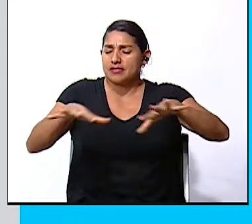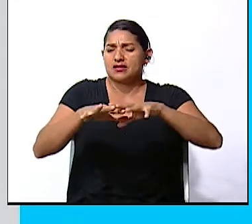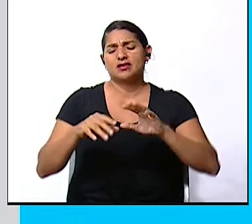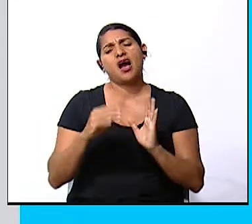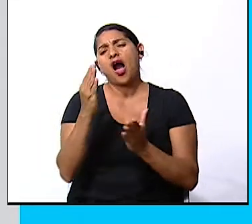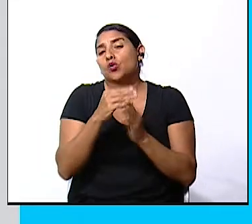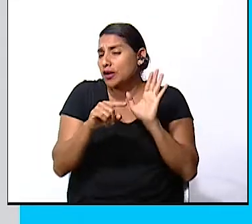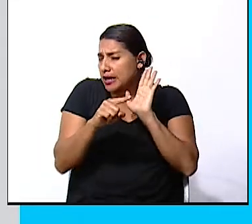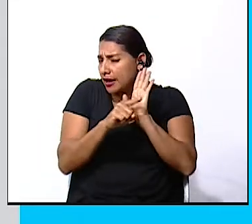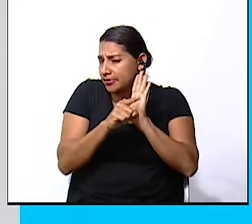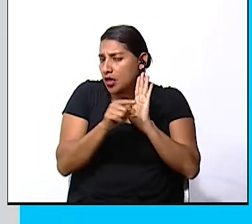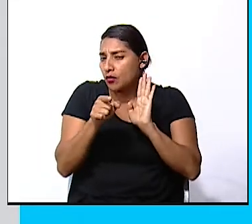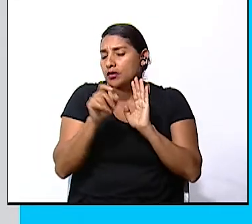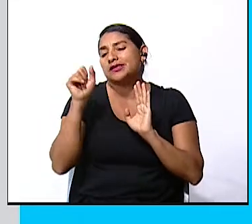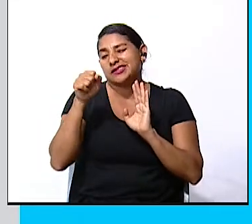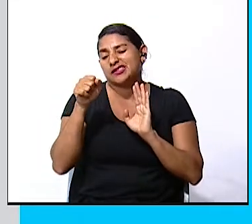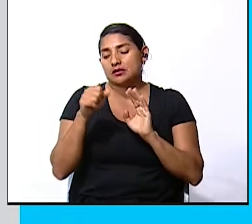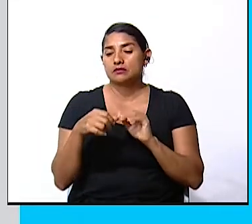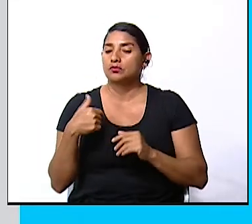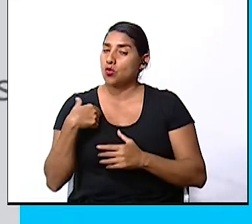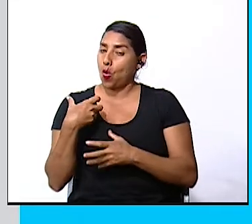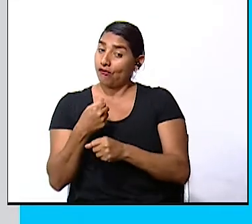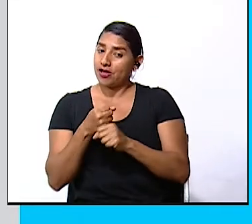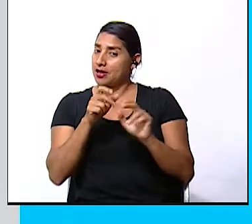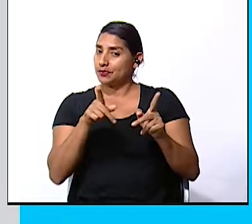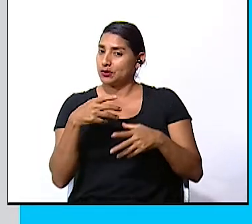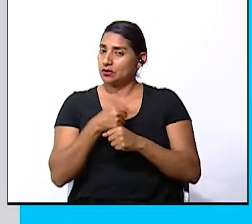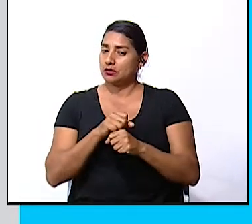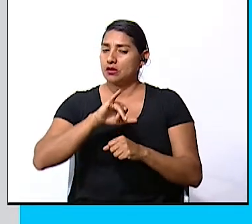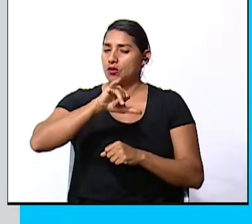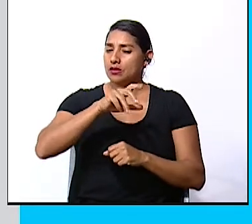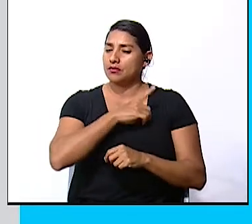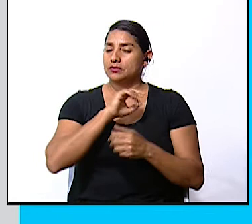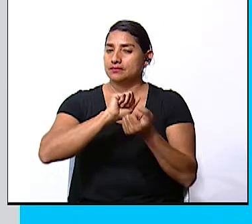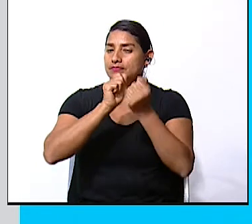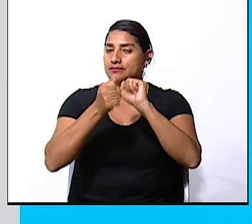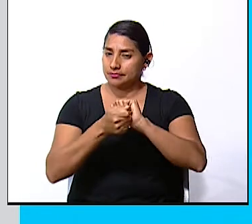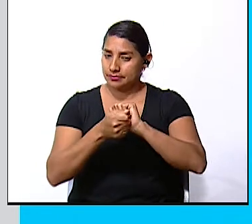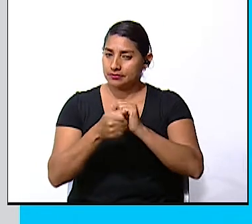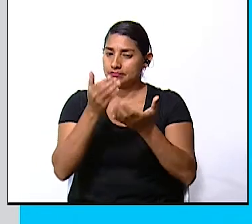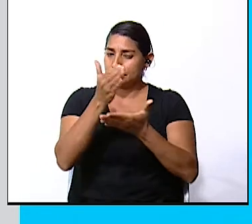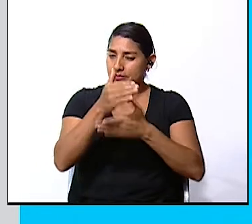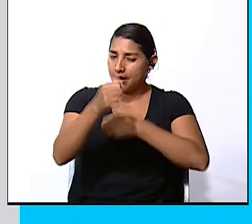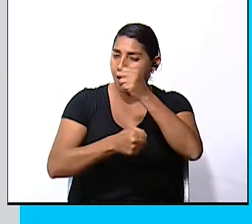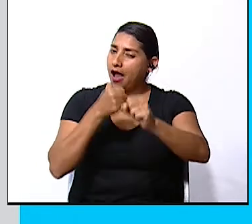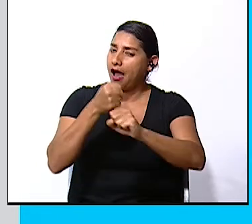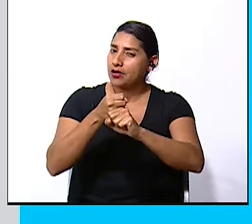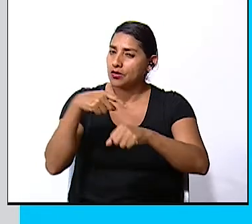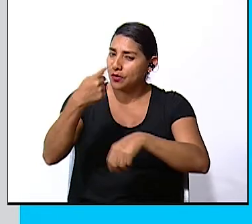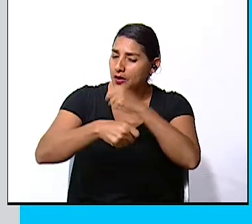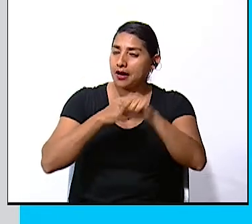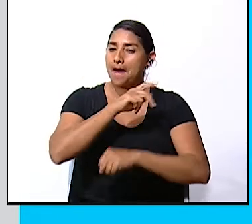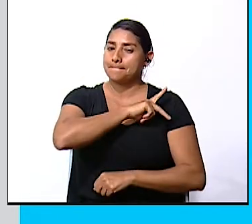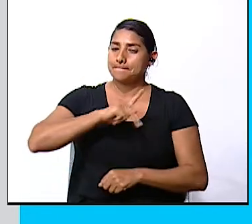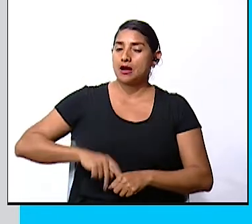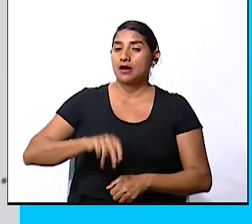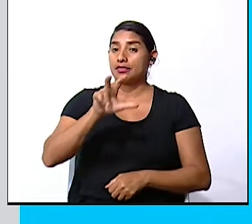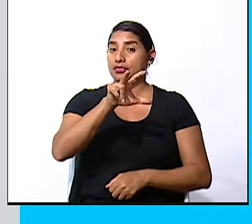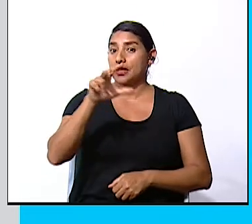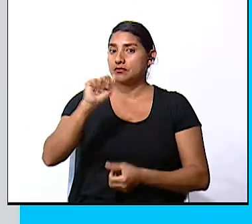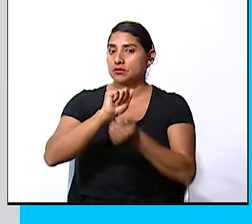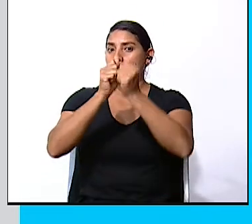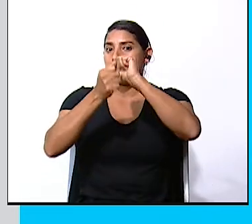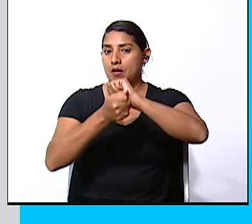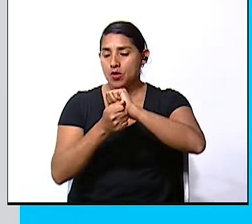del Pacto de Concordia? Había una gran desconfianza. La Junta se renovaría por mitades cada año y su presidente cada 3 meses, pudiendo